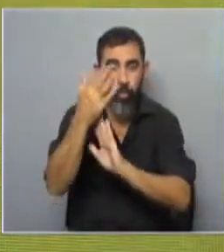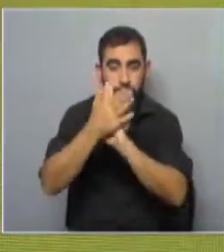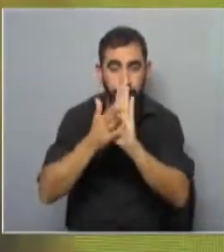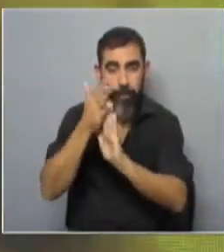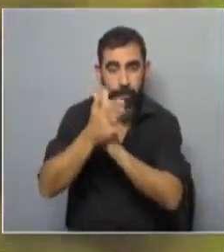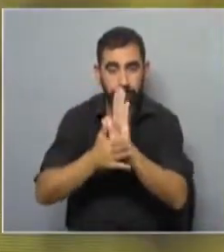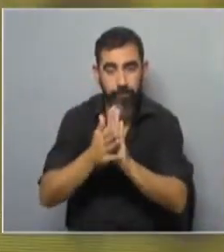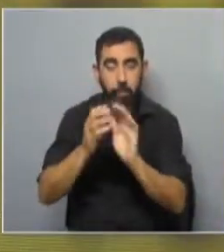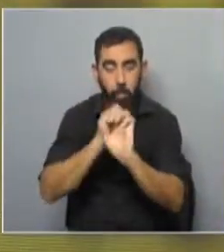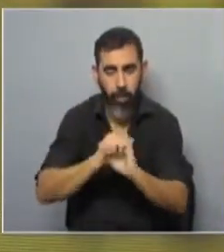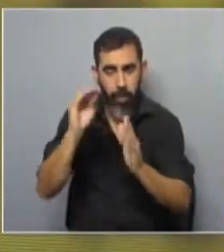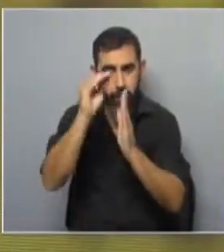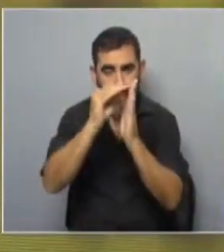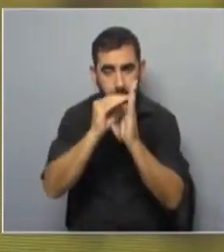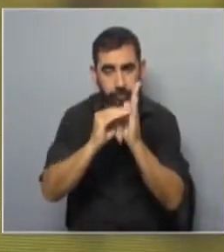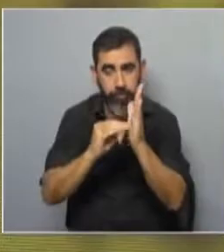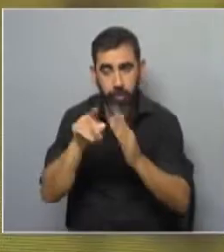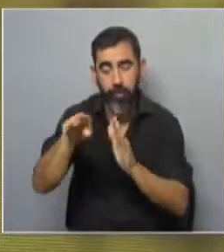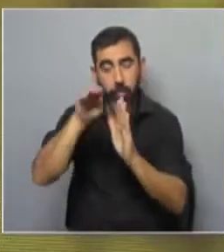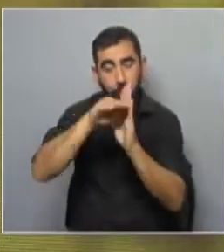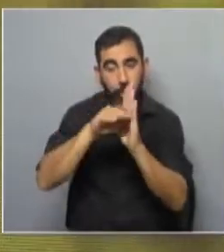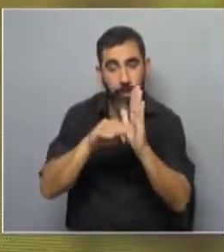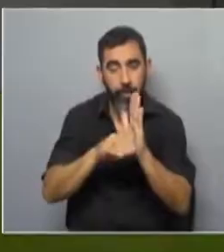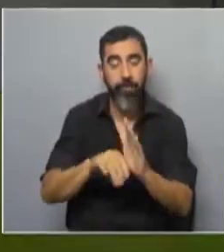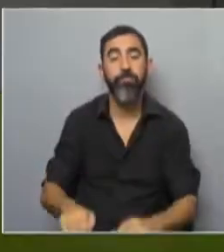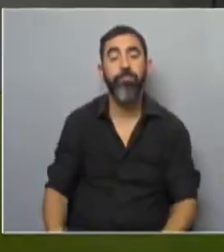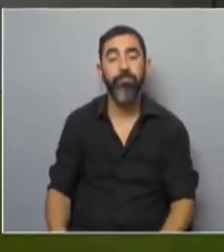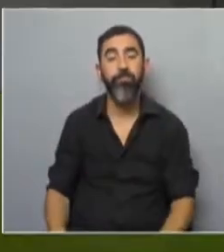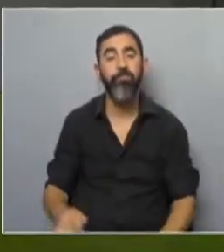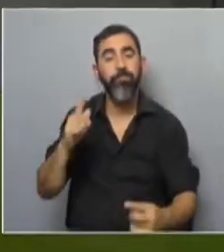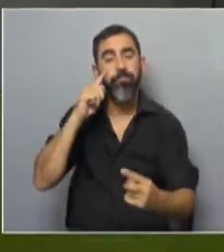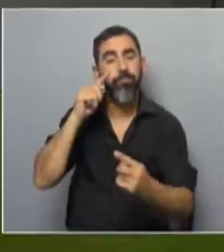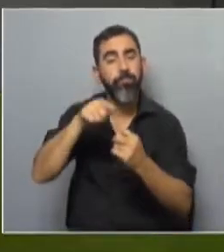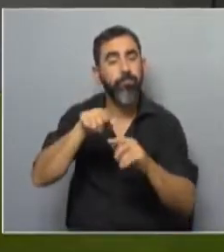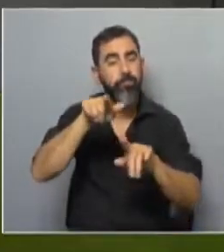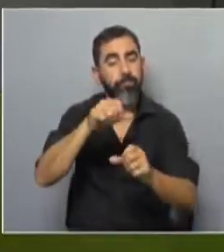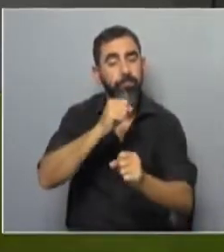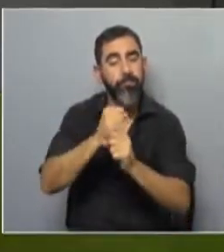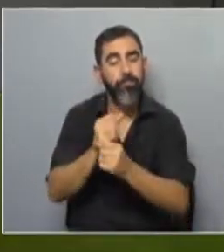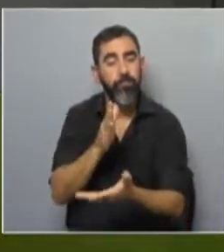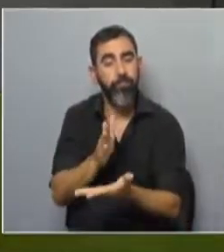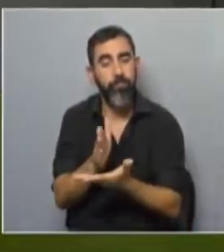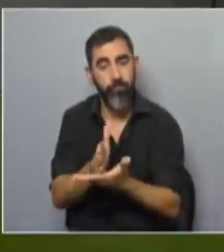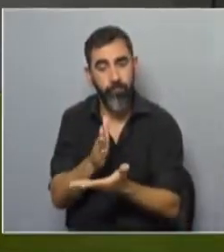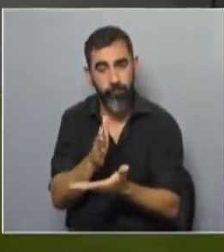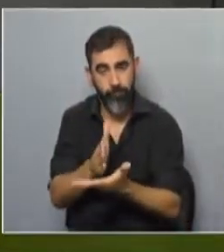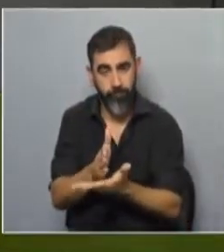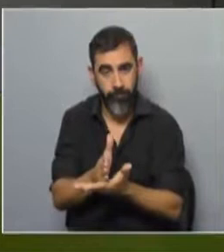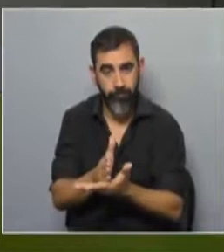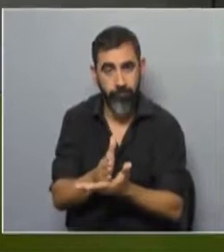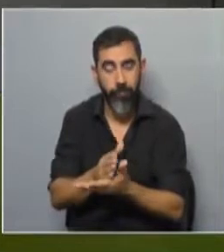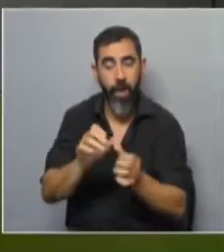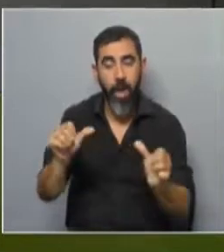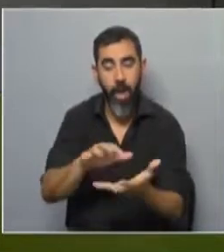pueden anotarse a este programa, que apuesta justamente a eso, al trabajo colaborativo, a generar